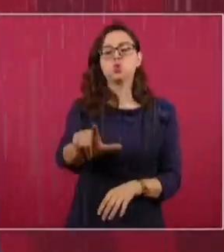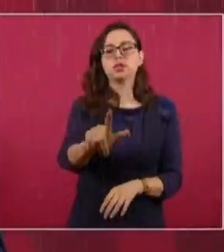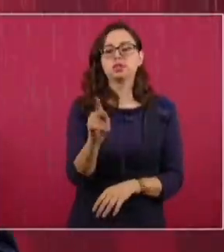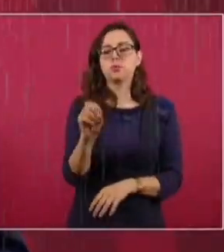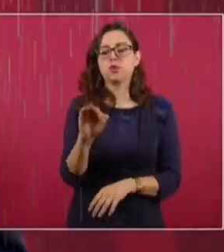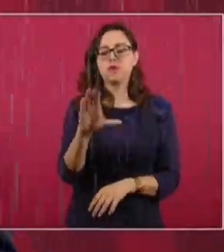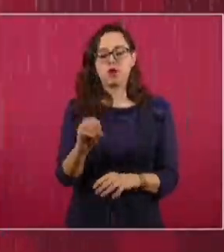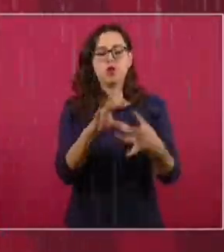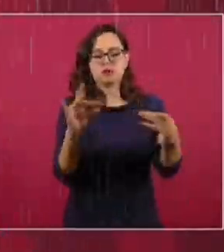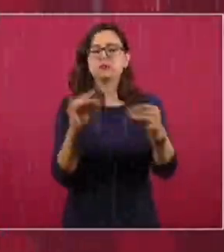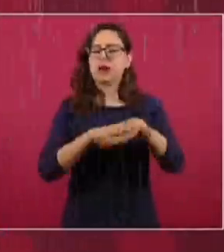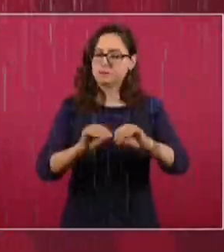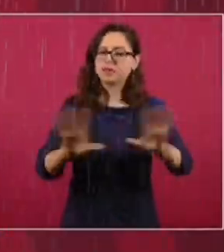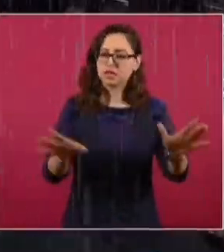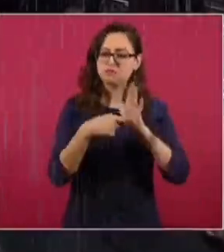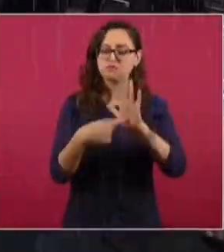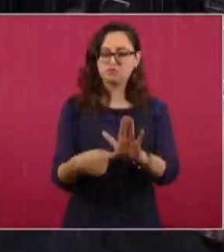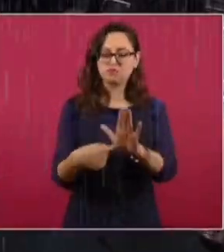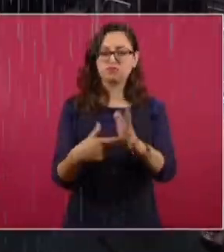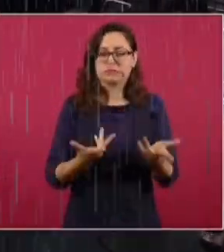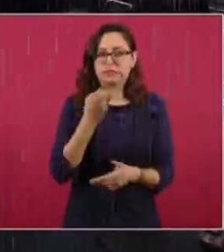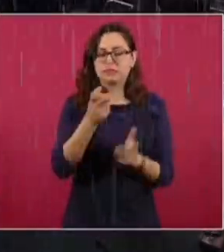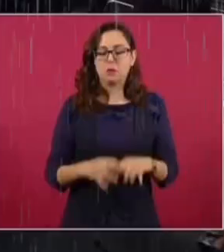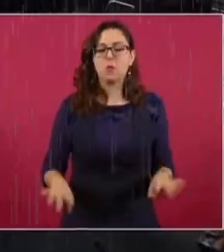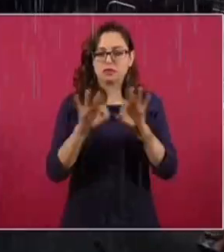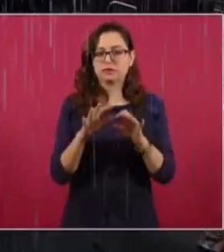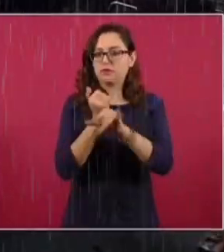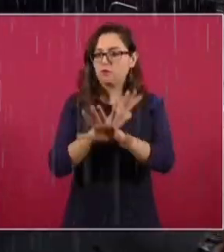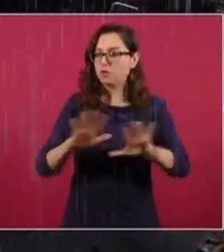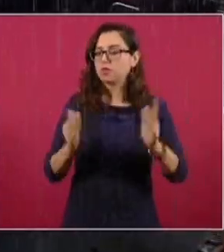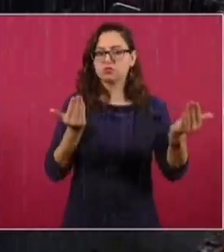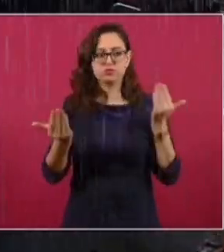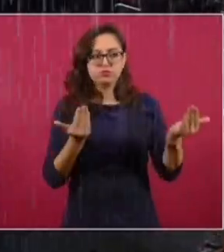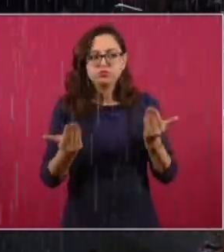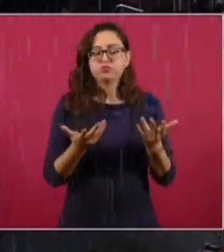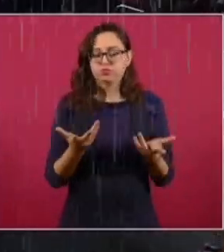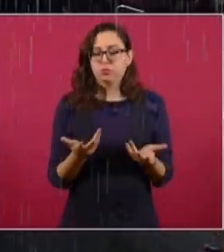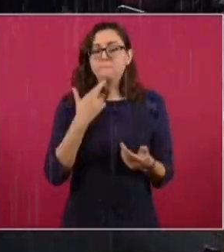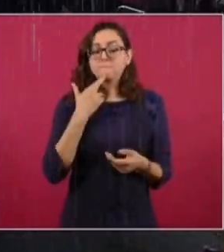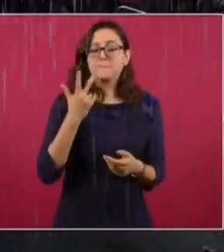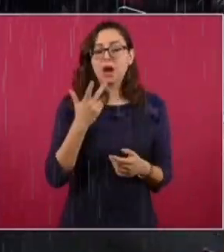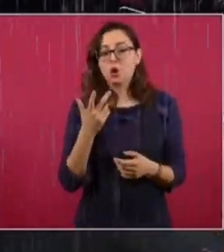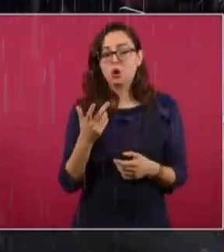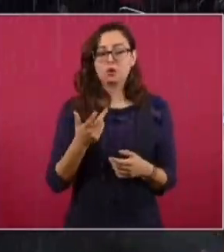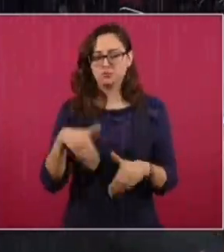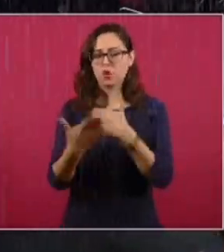analice también lo de los precios para buscar tener la información completa, porque